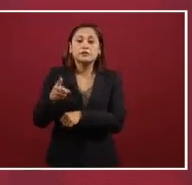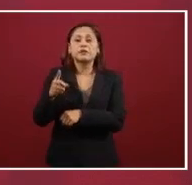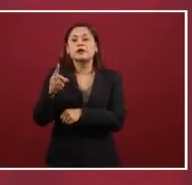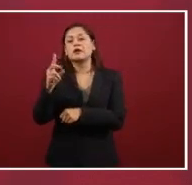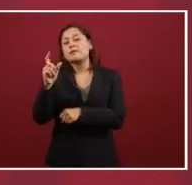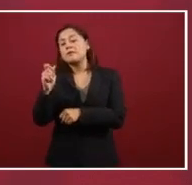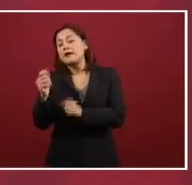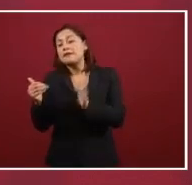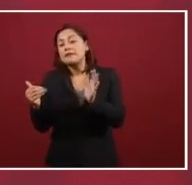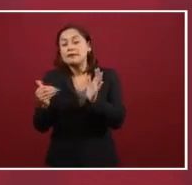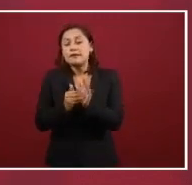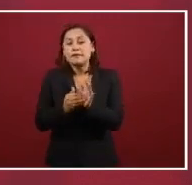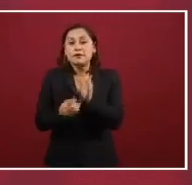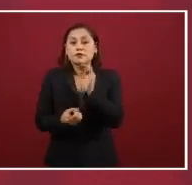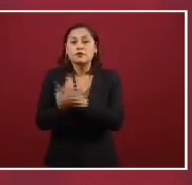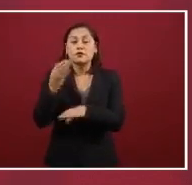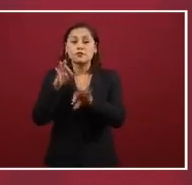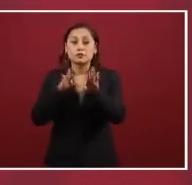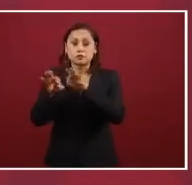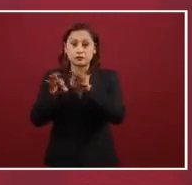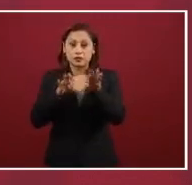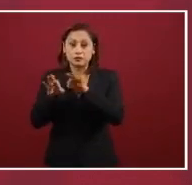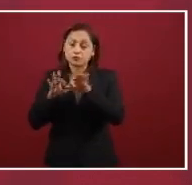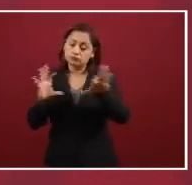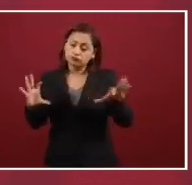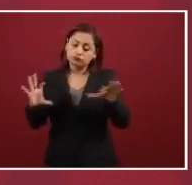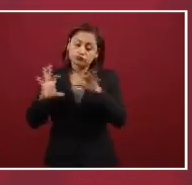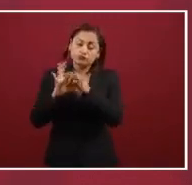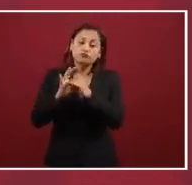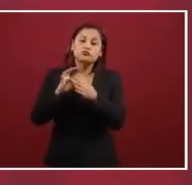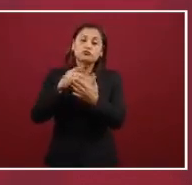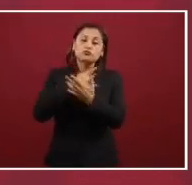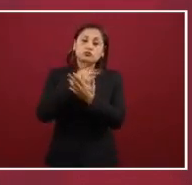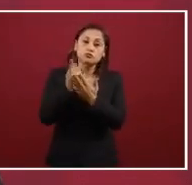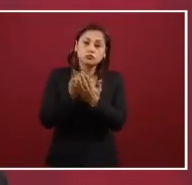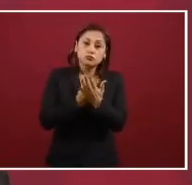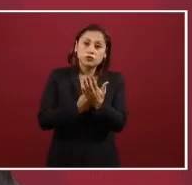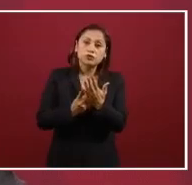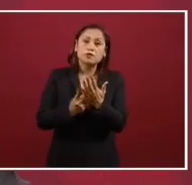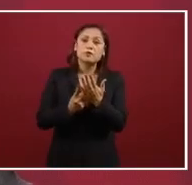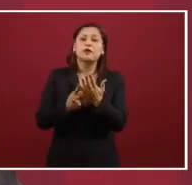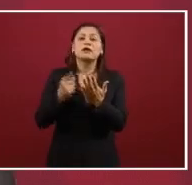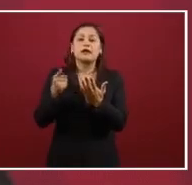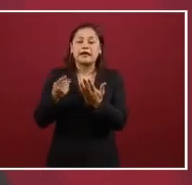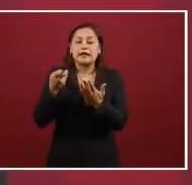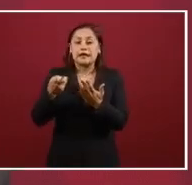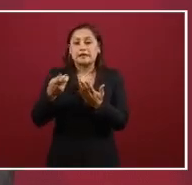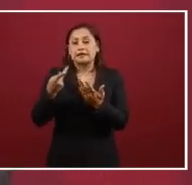programas vinculados al programa de desarrollo integral, al plan de desarrollo integral que se preparó con la CEPAL.